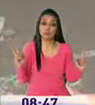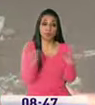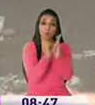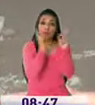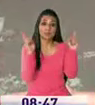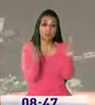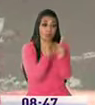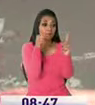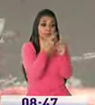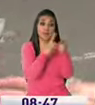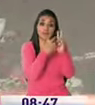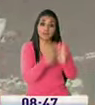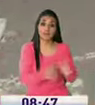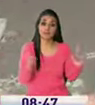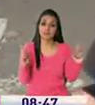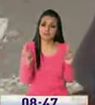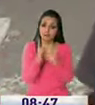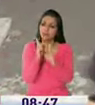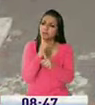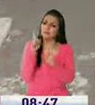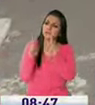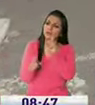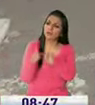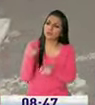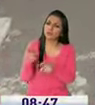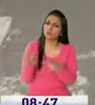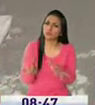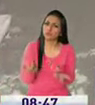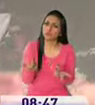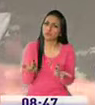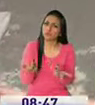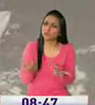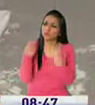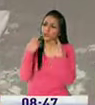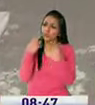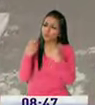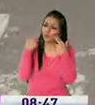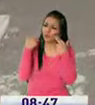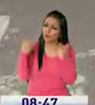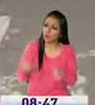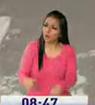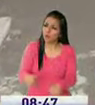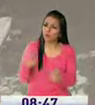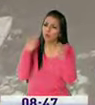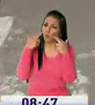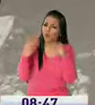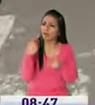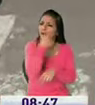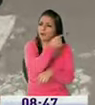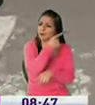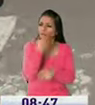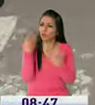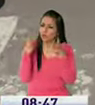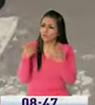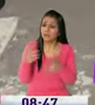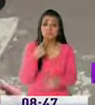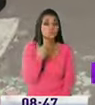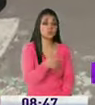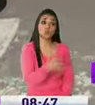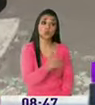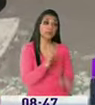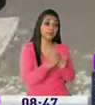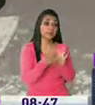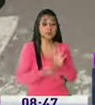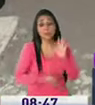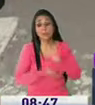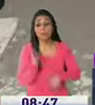momento. Y la vecina les pregunta a ellos si no le han visto al guardia, que el guardia estaba acá arriba en la garita. Y ellos dicen, no vecina, no le